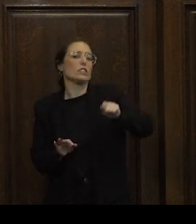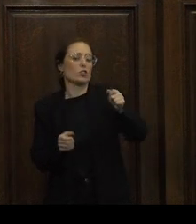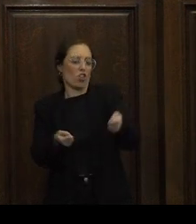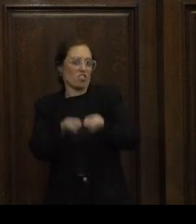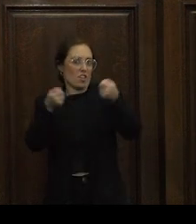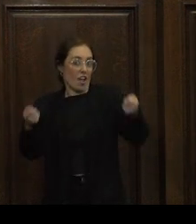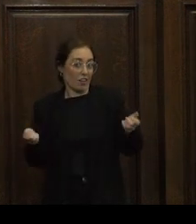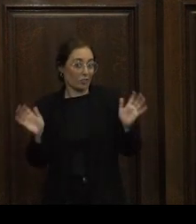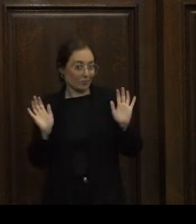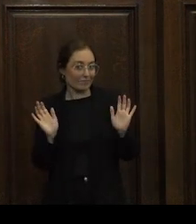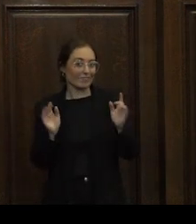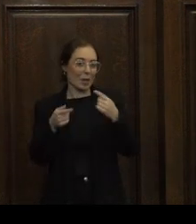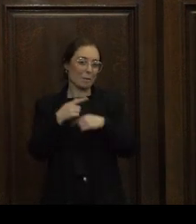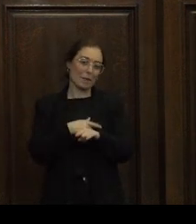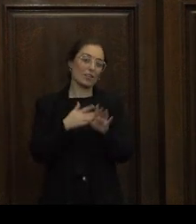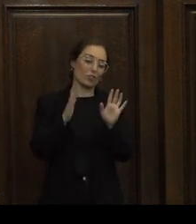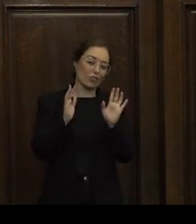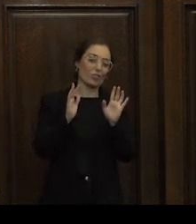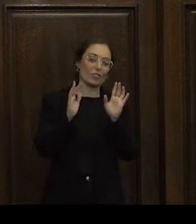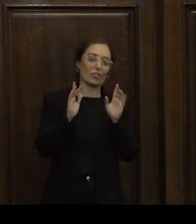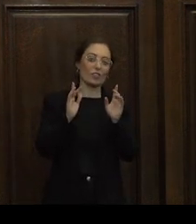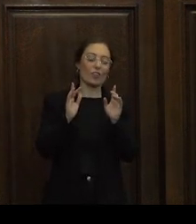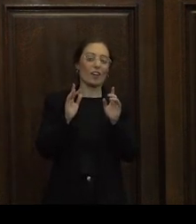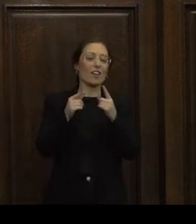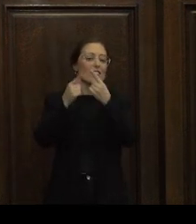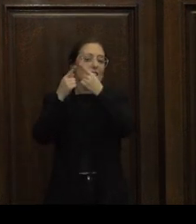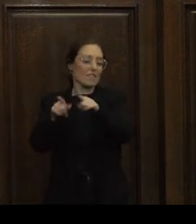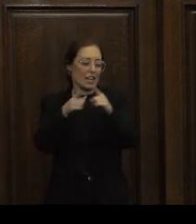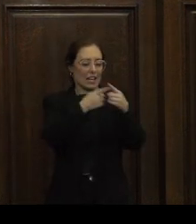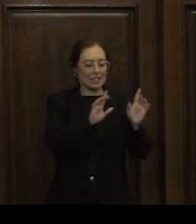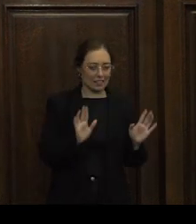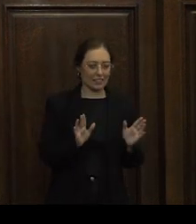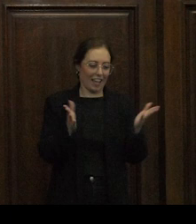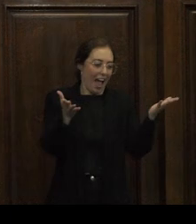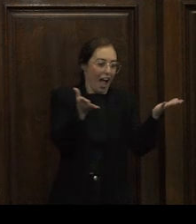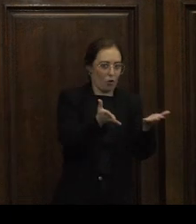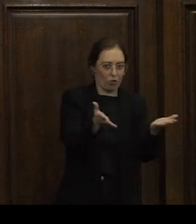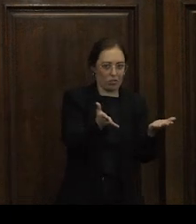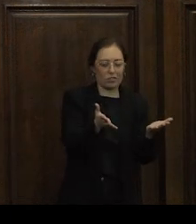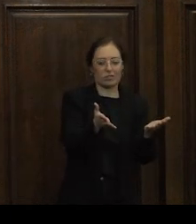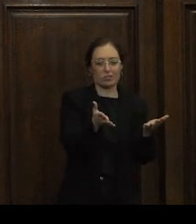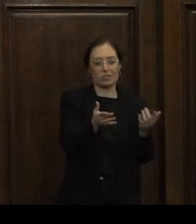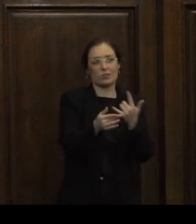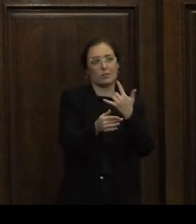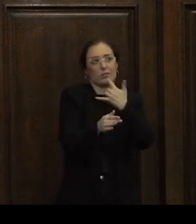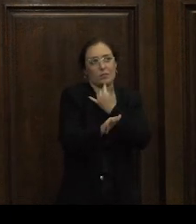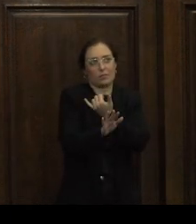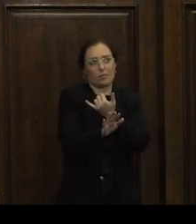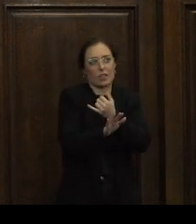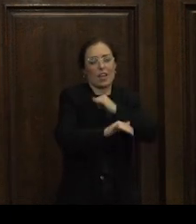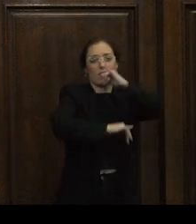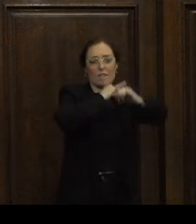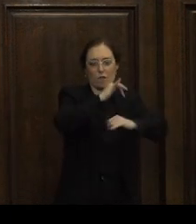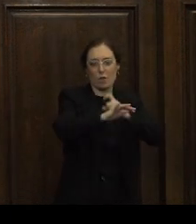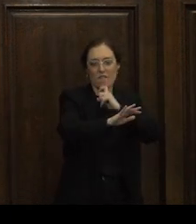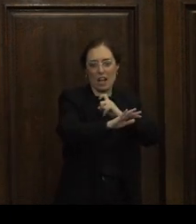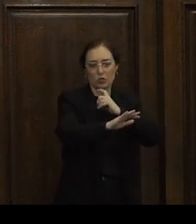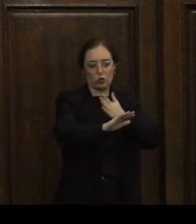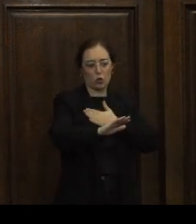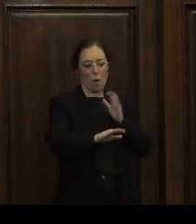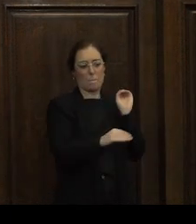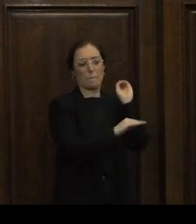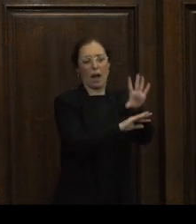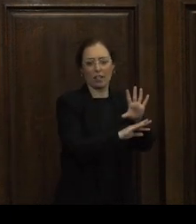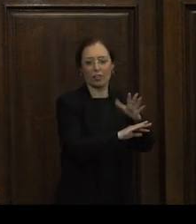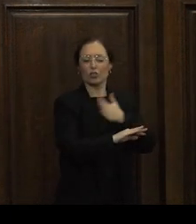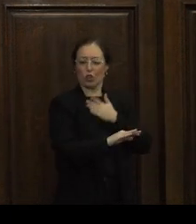incluso podían llegar a desaparecerte, pero en todo caso es una lógica muy distinta de esta, ¿no? De las fake news. Que fake news es, bueno, cínicamente